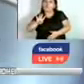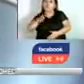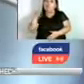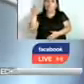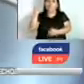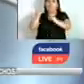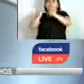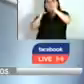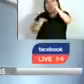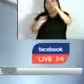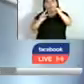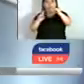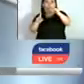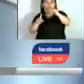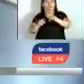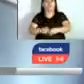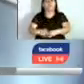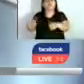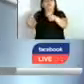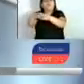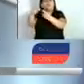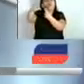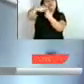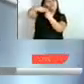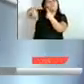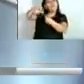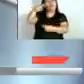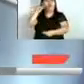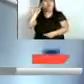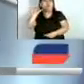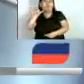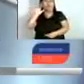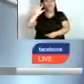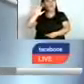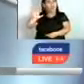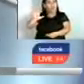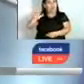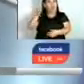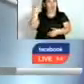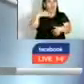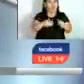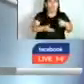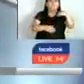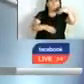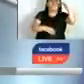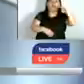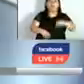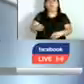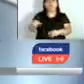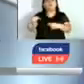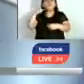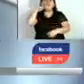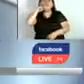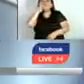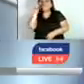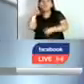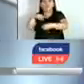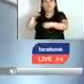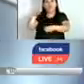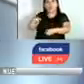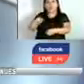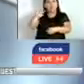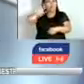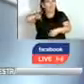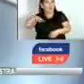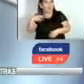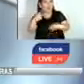el periodo anterior. Gana tendrá 5 escaños, 5 menos que en la actualidad. FMLN ahora sería el cuarto